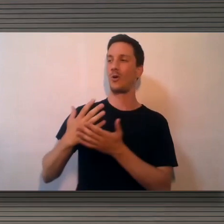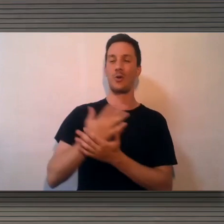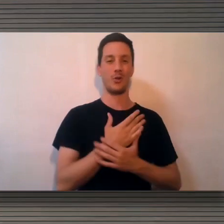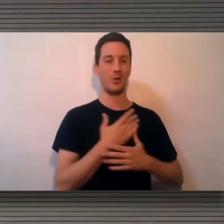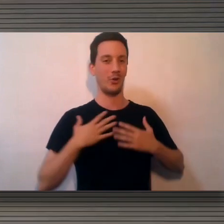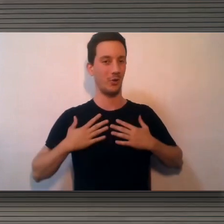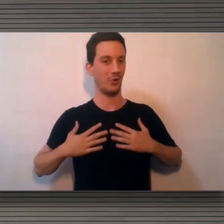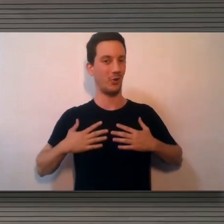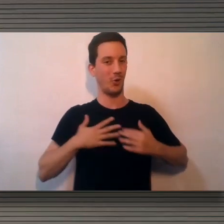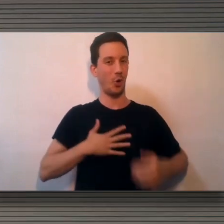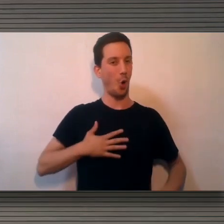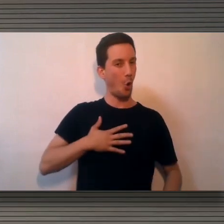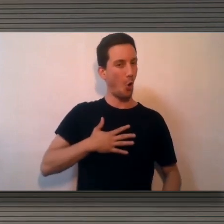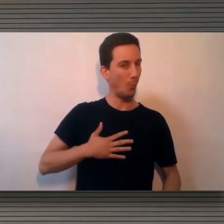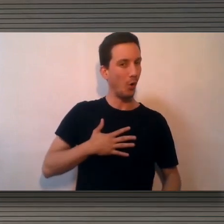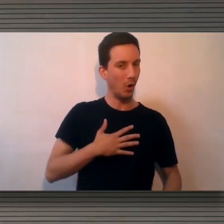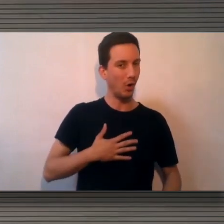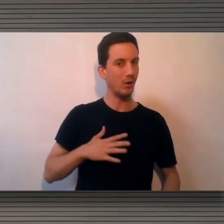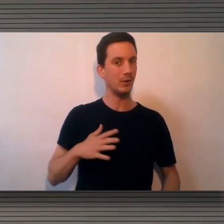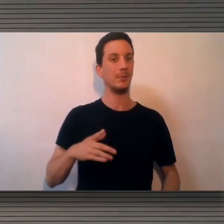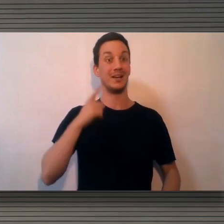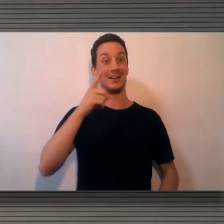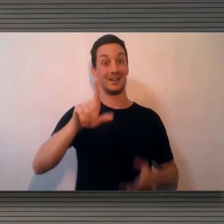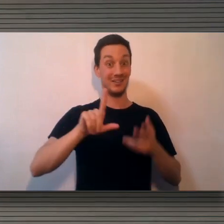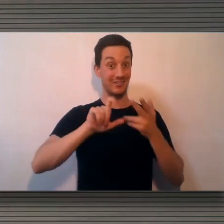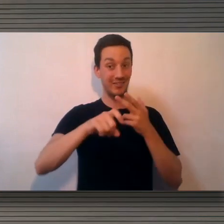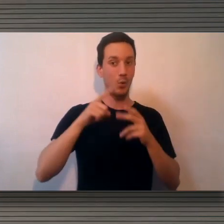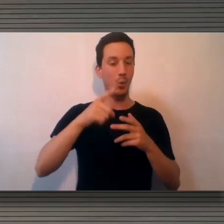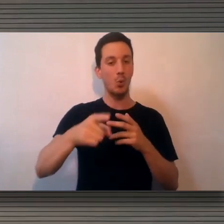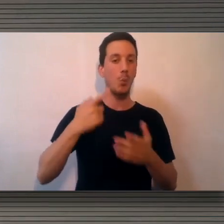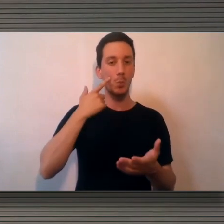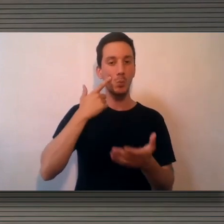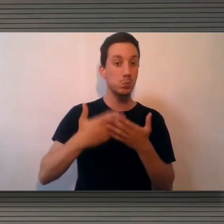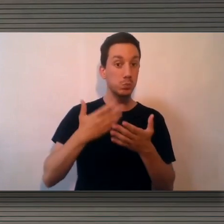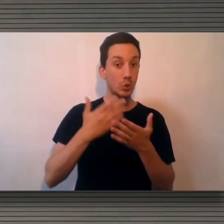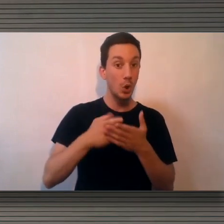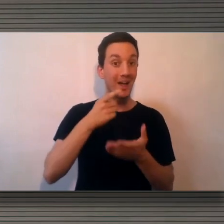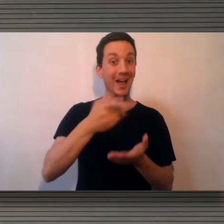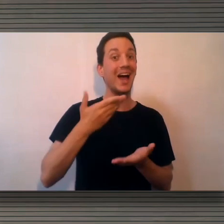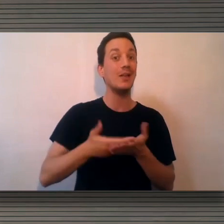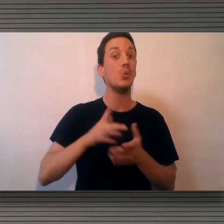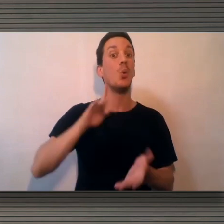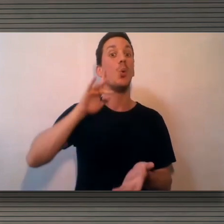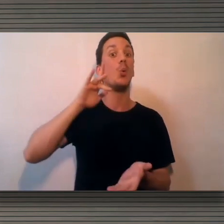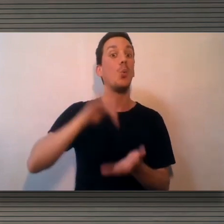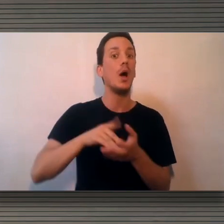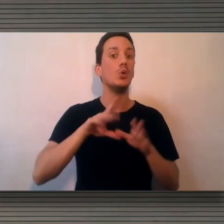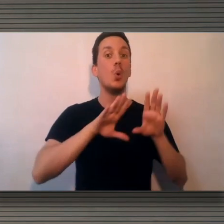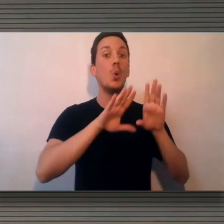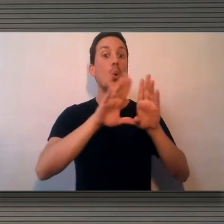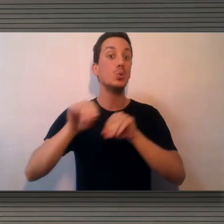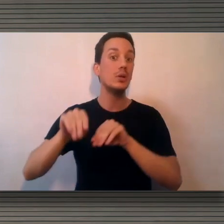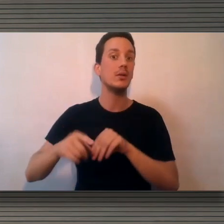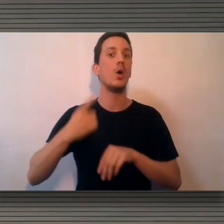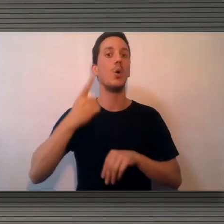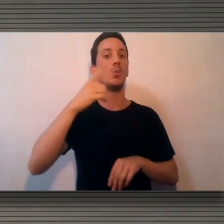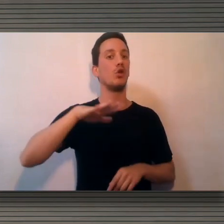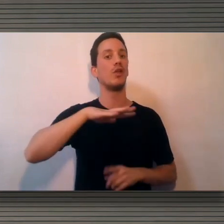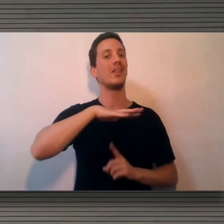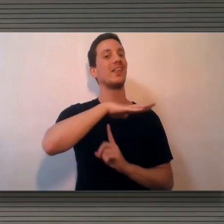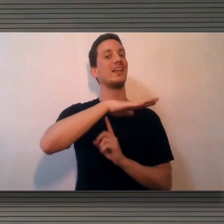¿no? Pero un spray transparente está testado y te ofrece esas garantías cuando tú lo pones en unas